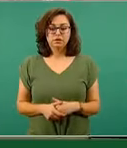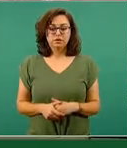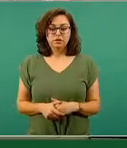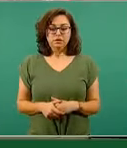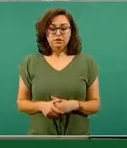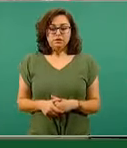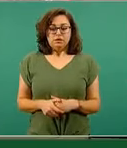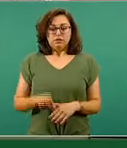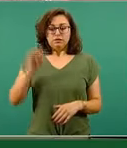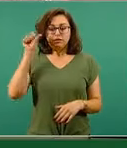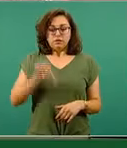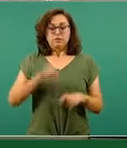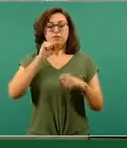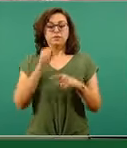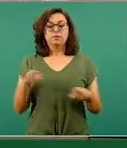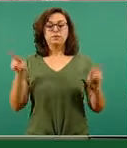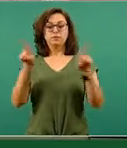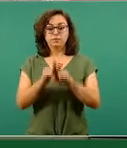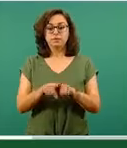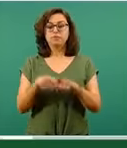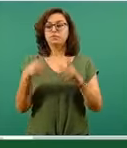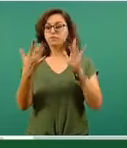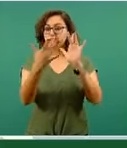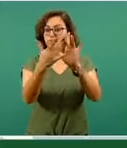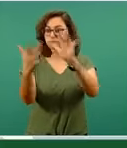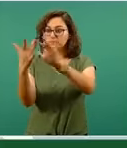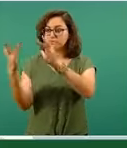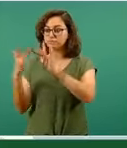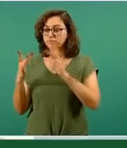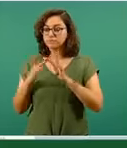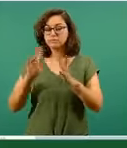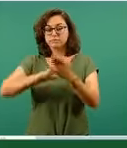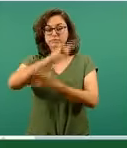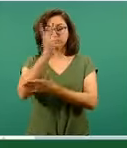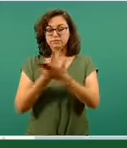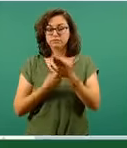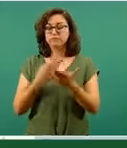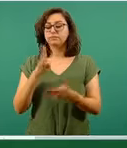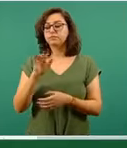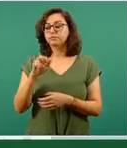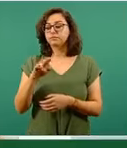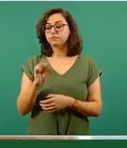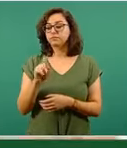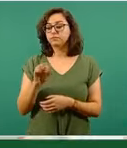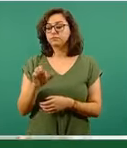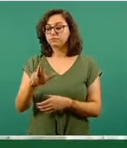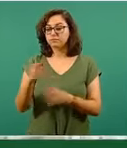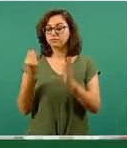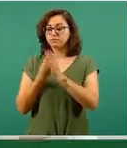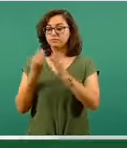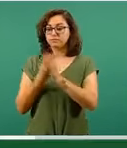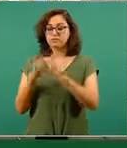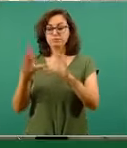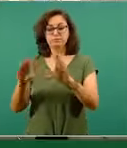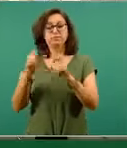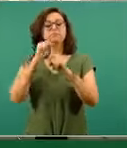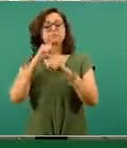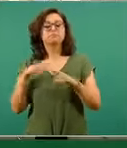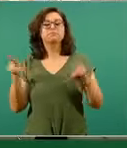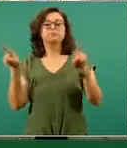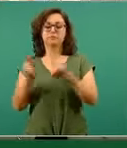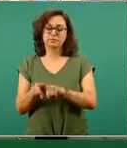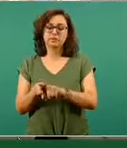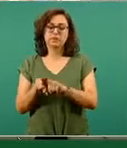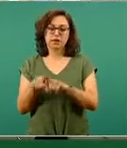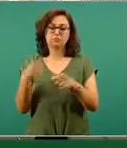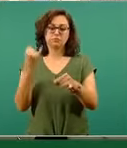también capacitamos a los diferentes enlaces de los programas de bienestar y también ellos mismos van a ir capacitando y